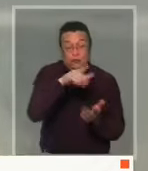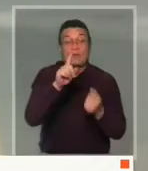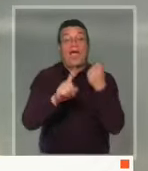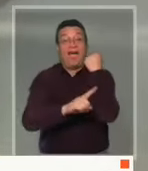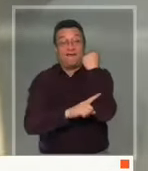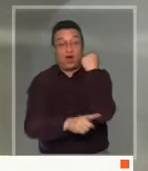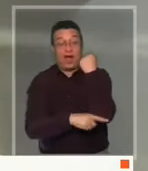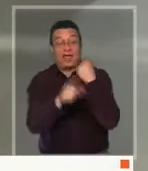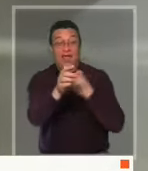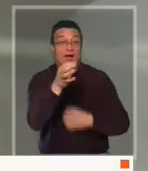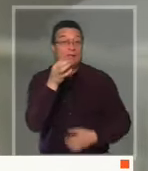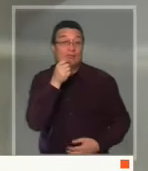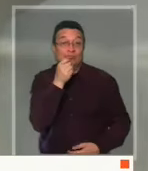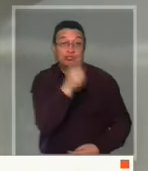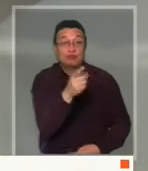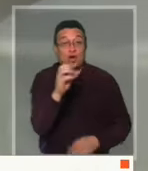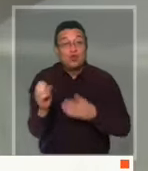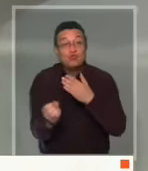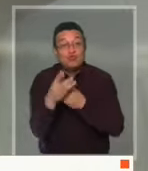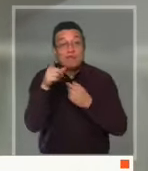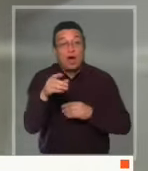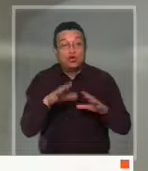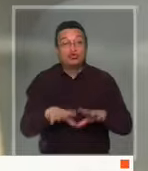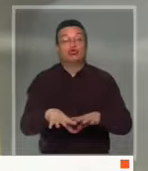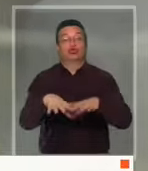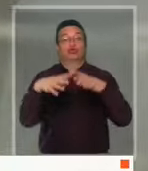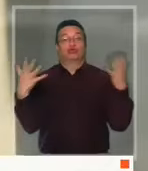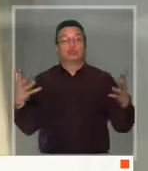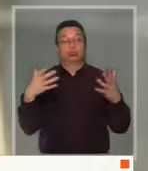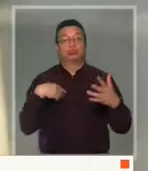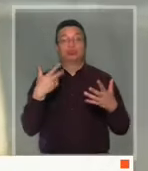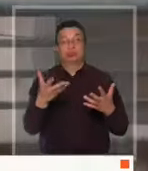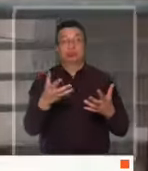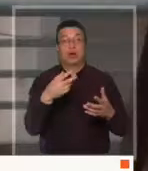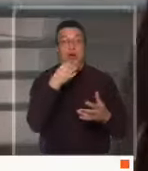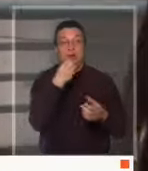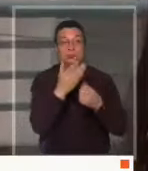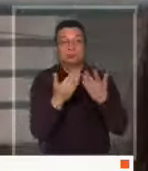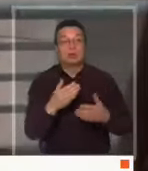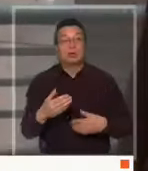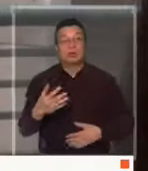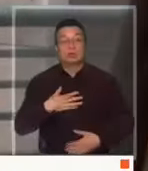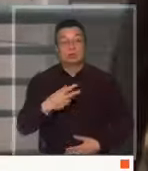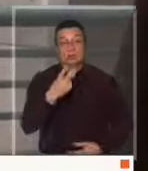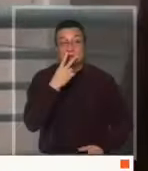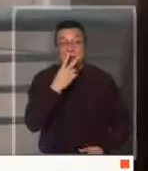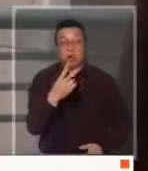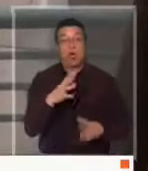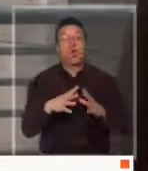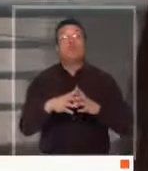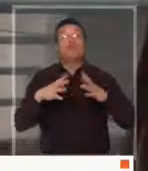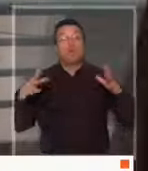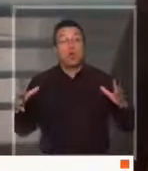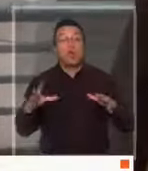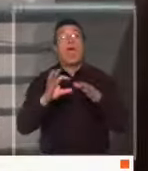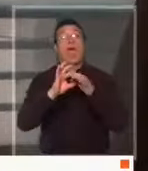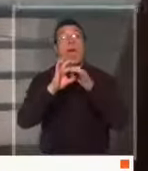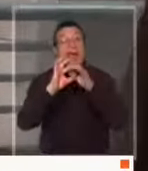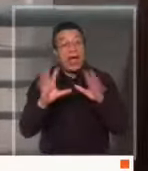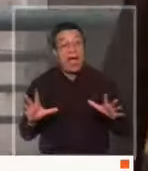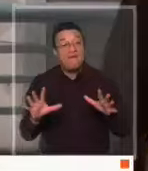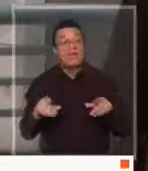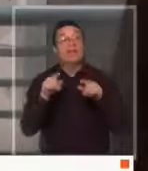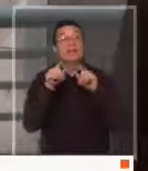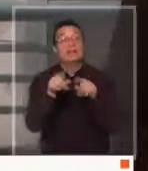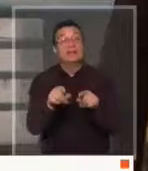de la denunciante, la sorprendió en plena audiencia de cautela de garantías. Me parece sumamente grave si íbamos a ver